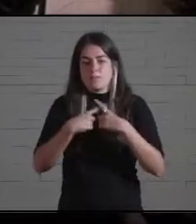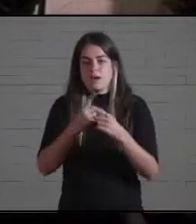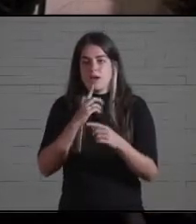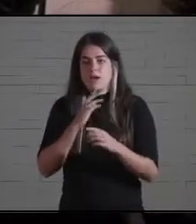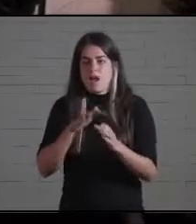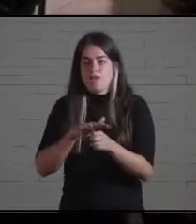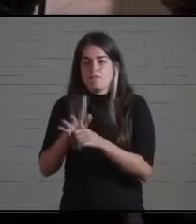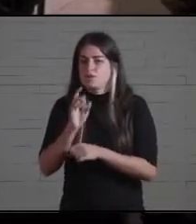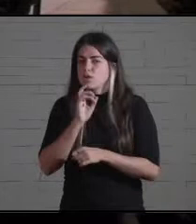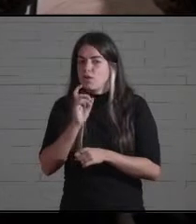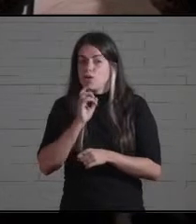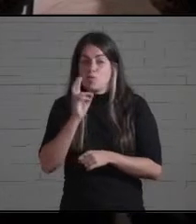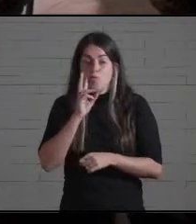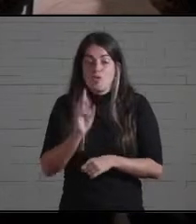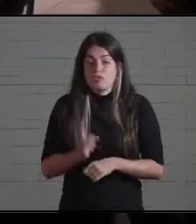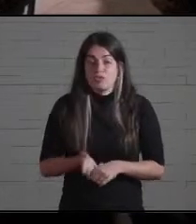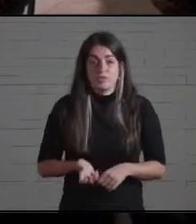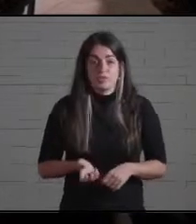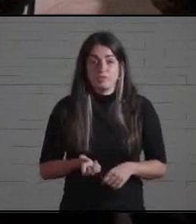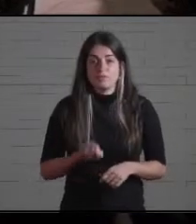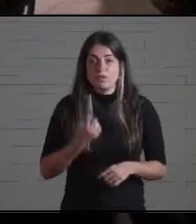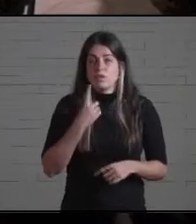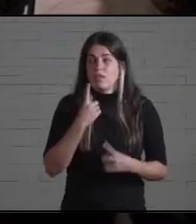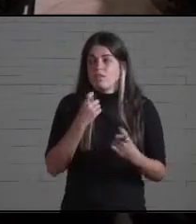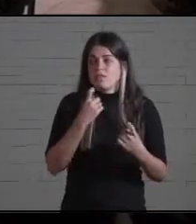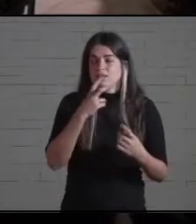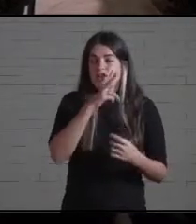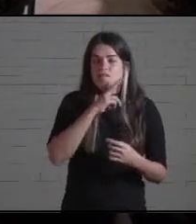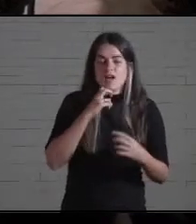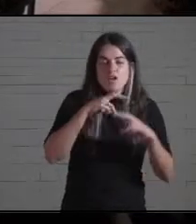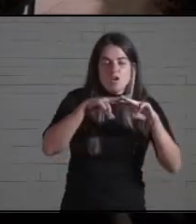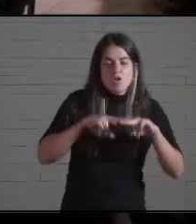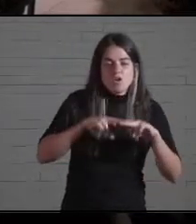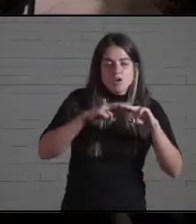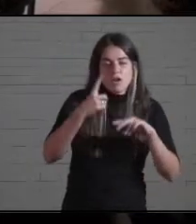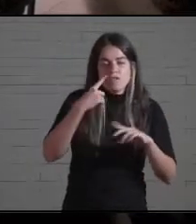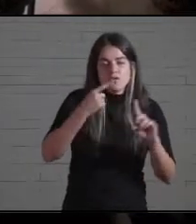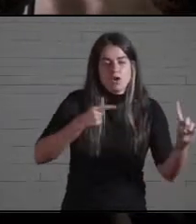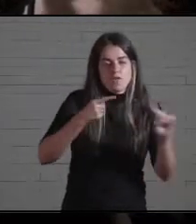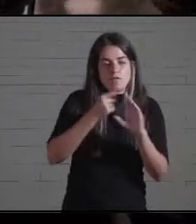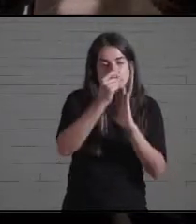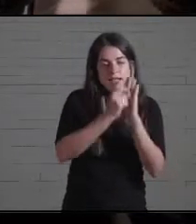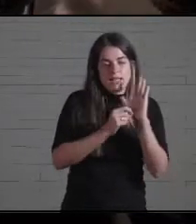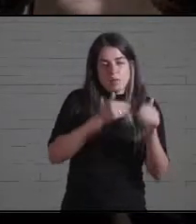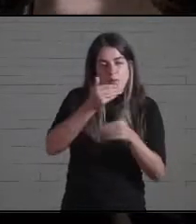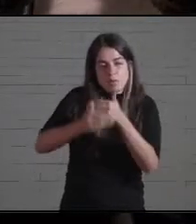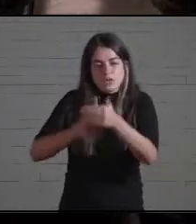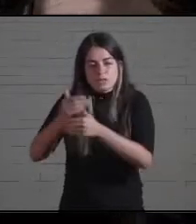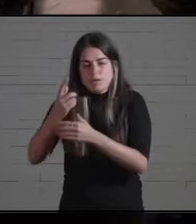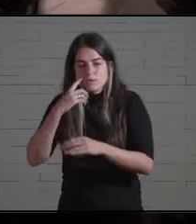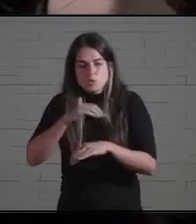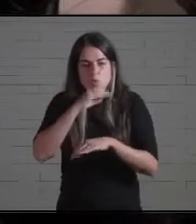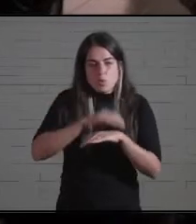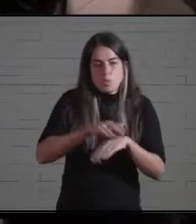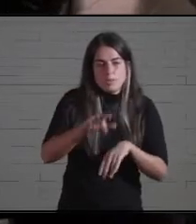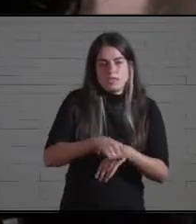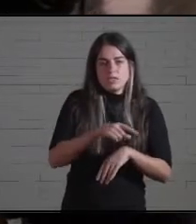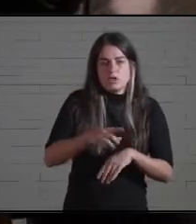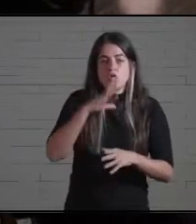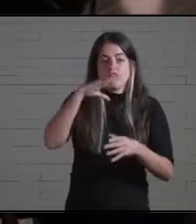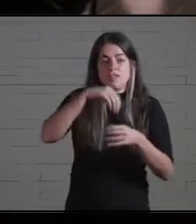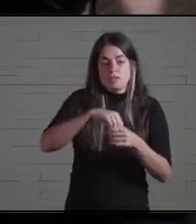Entonces, creemos que hay que valorar si se están cumpliendo los objetivos de progresividad de nuestro sistema